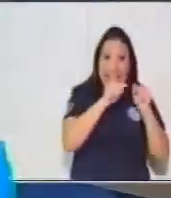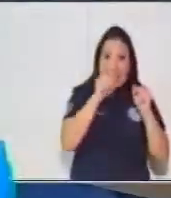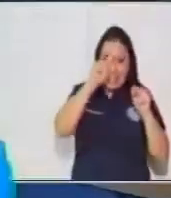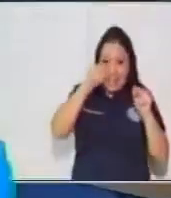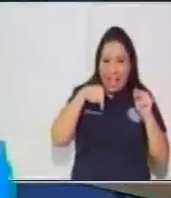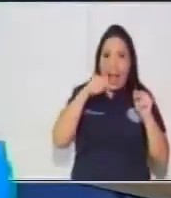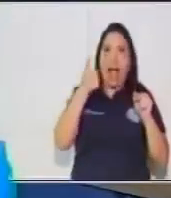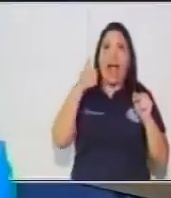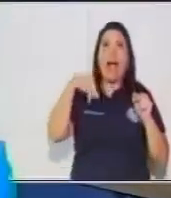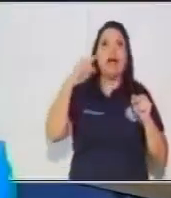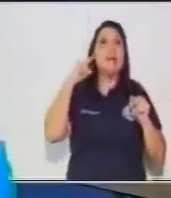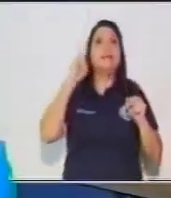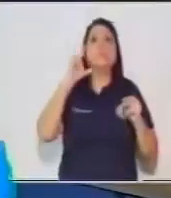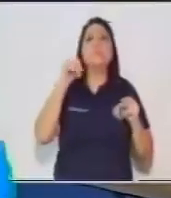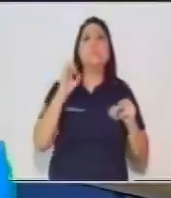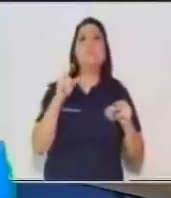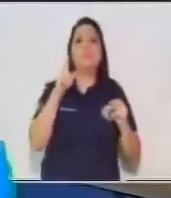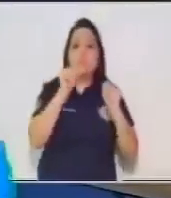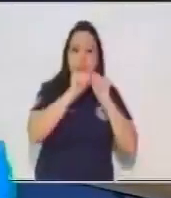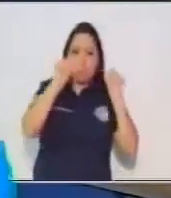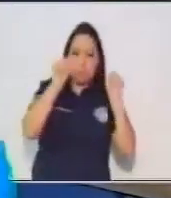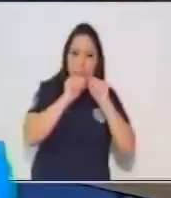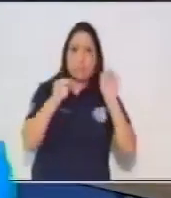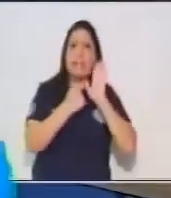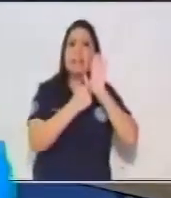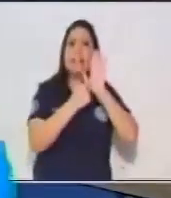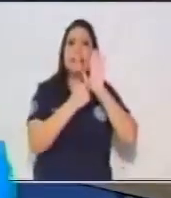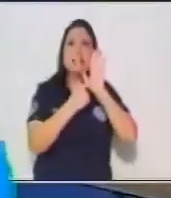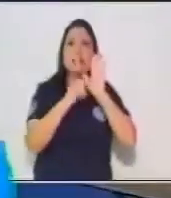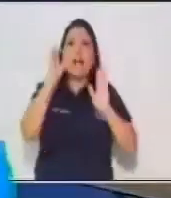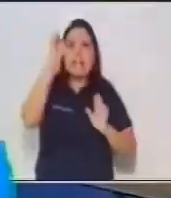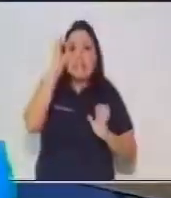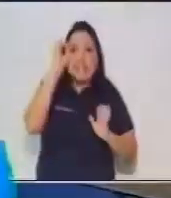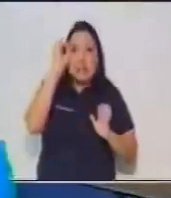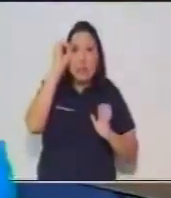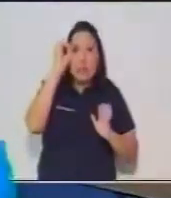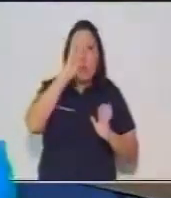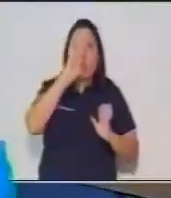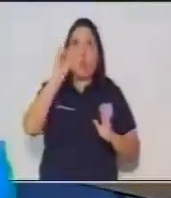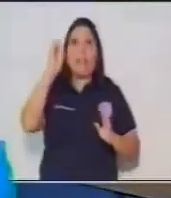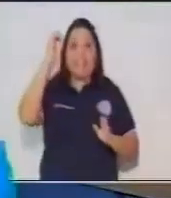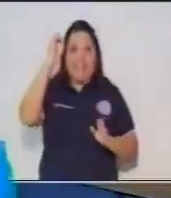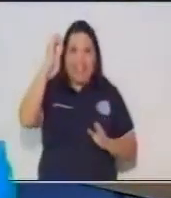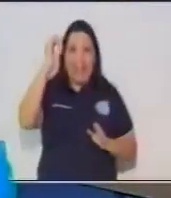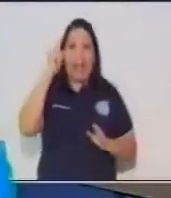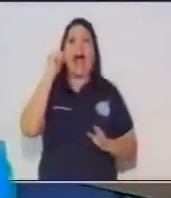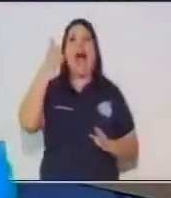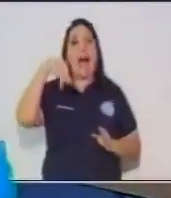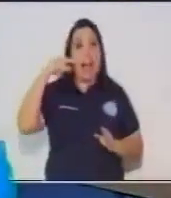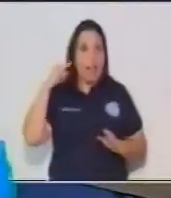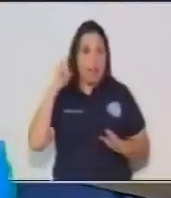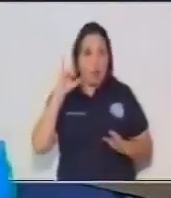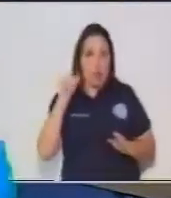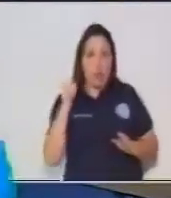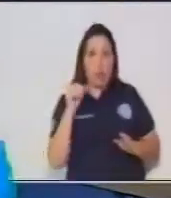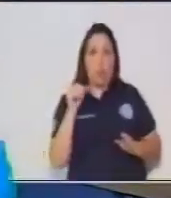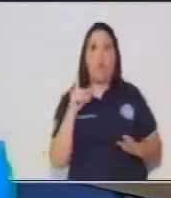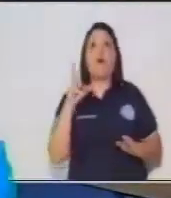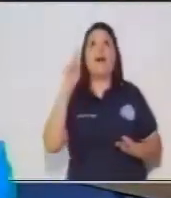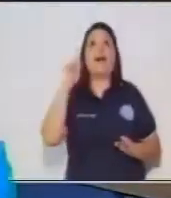ángulo medido se representa con ese signo, ese circulito, que le vamos a llamar